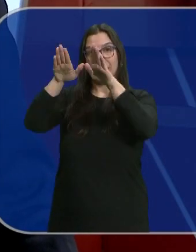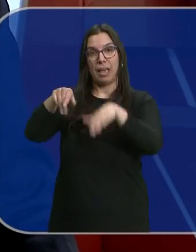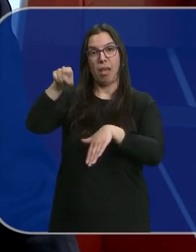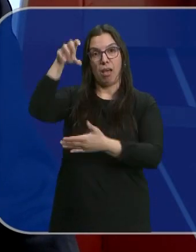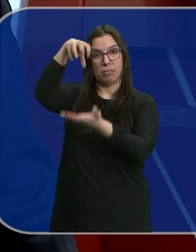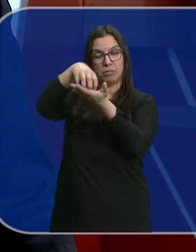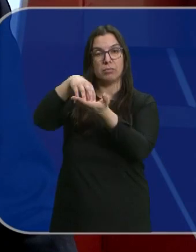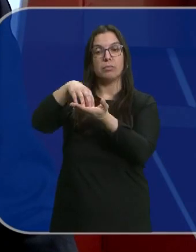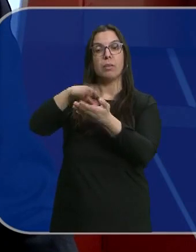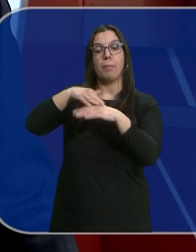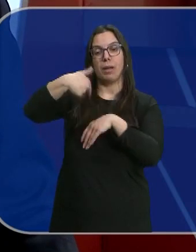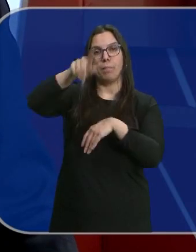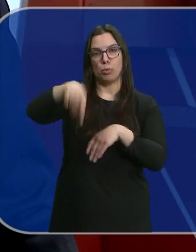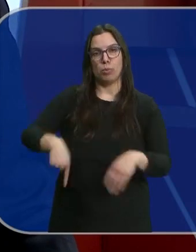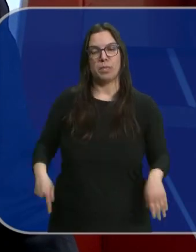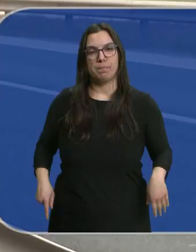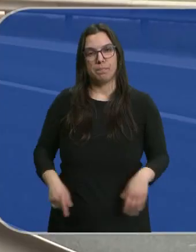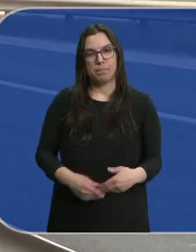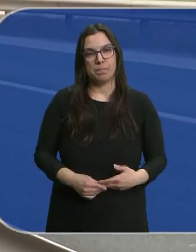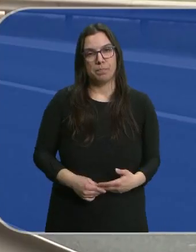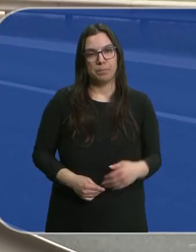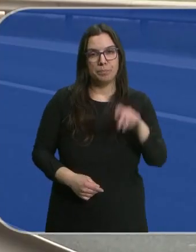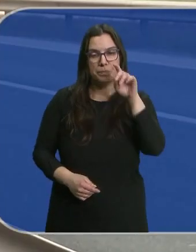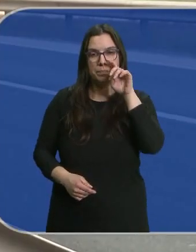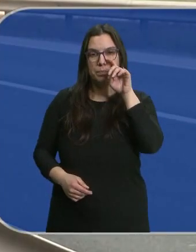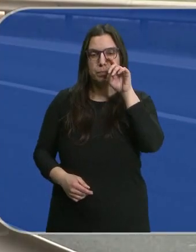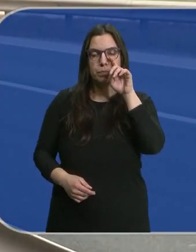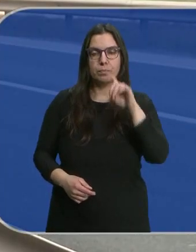esas dependencias durante el próximo mes.